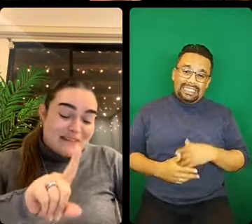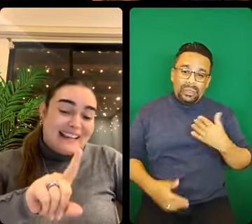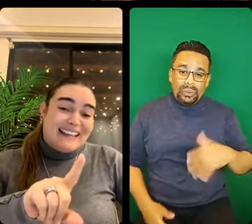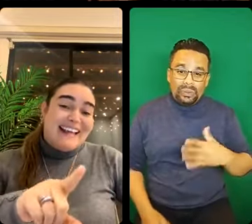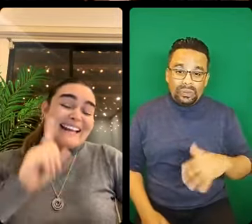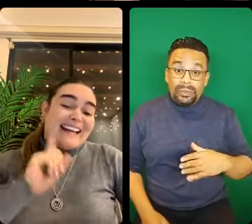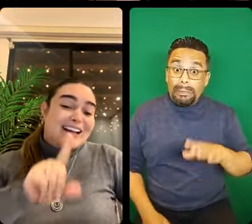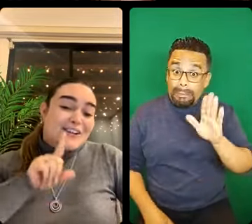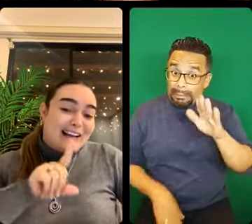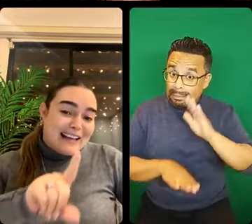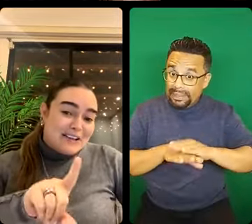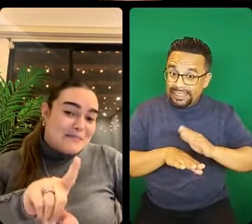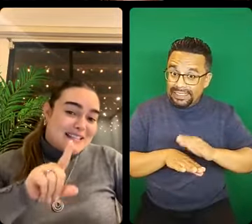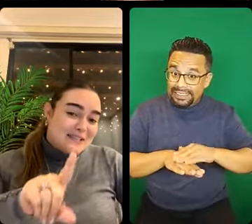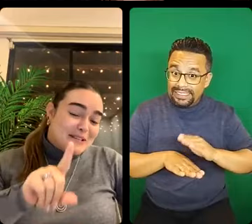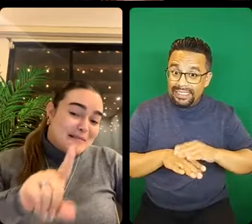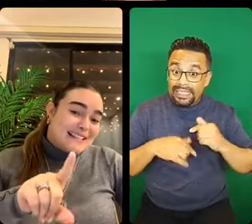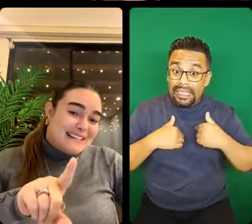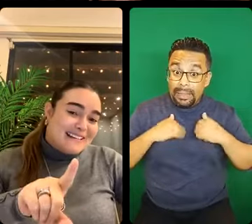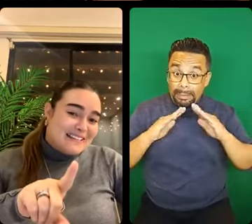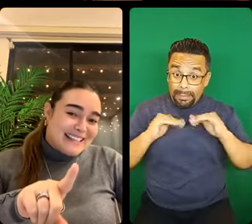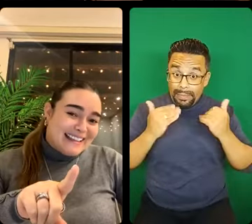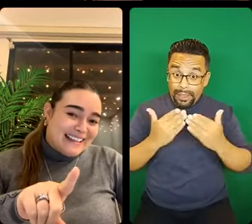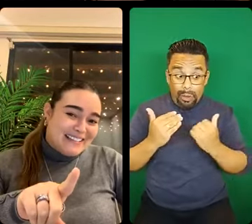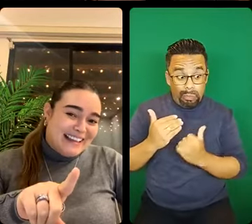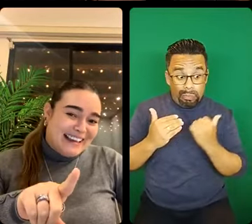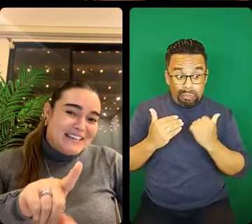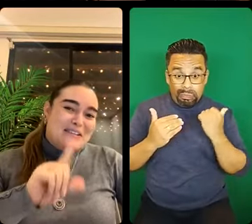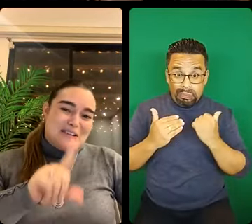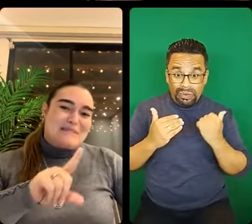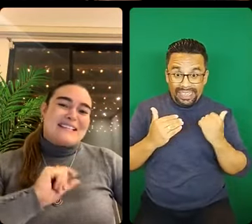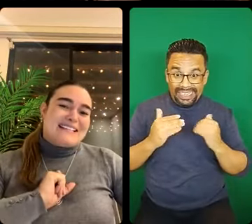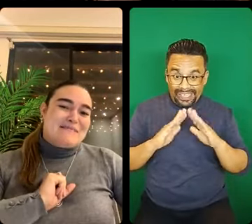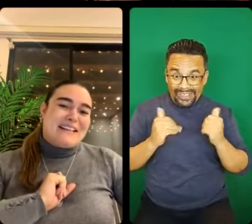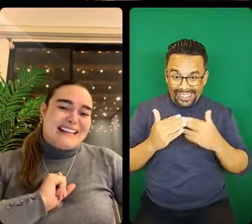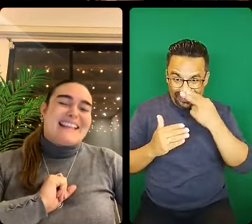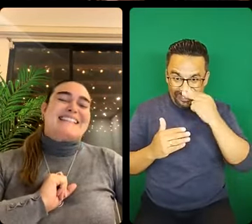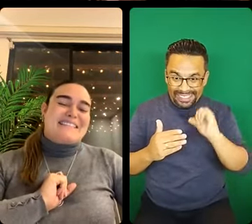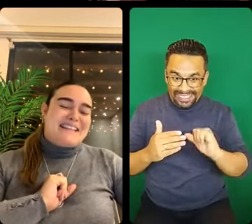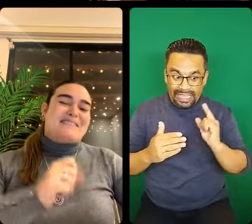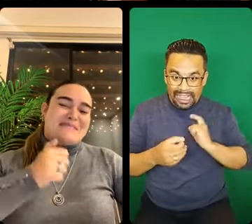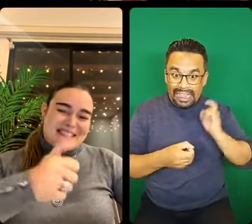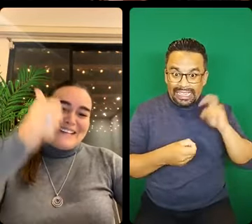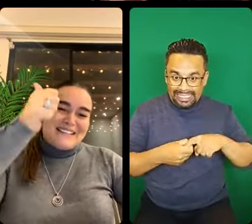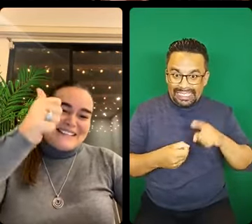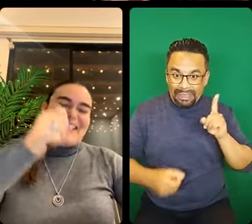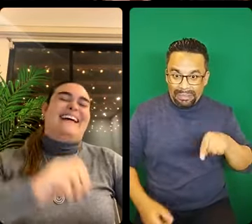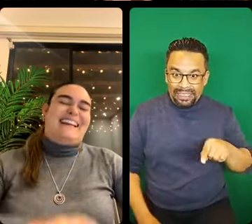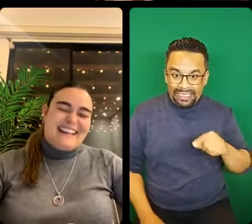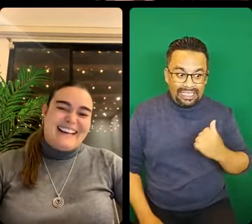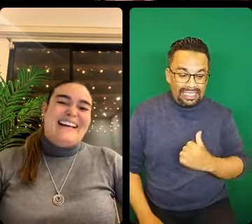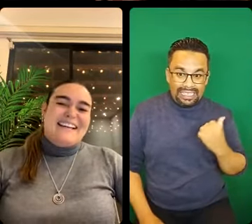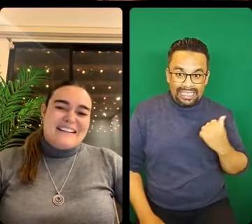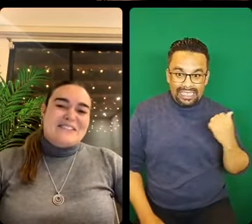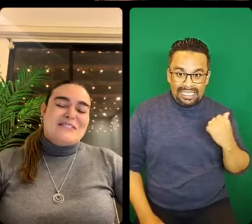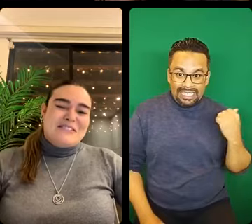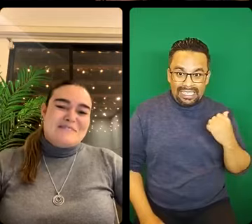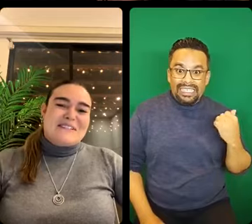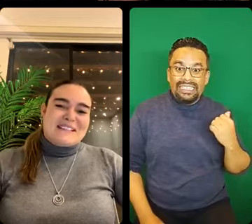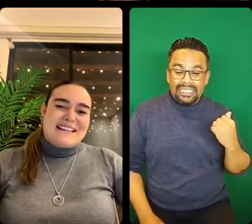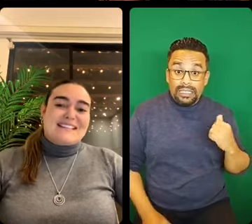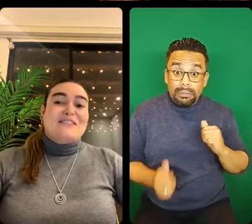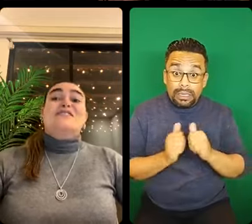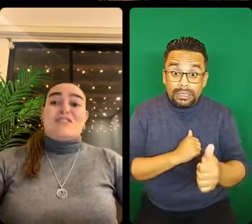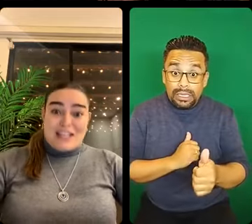infidencia también. Del colegio de mis hijos también se inscribieron en esa categoría. ¡No te creo! Hoy precisamente mis hijos. Y